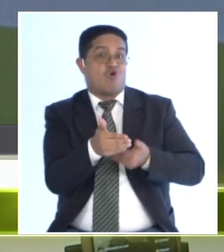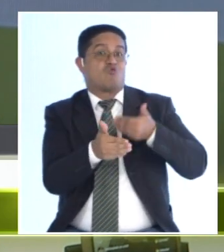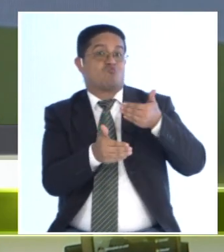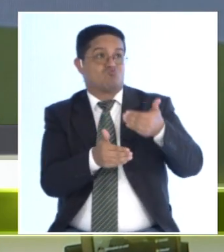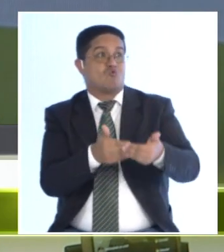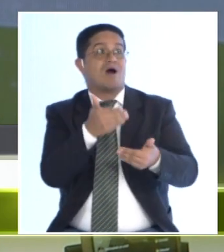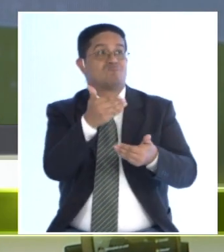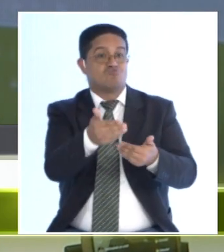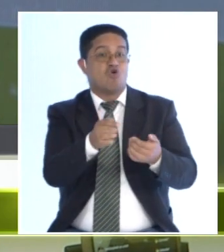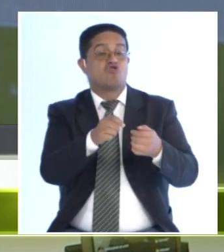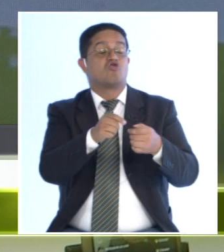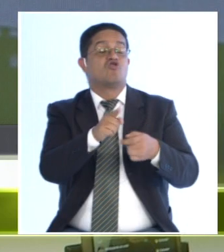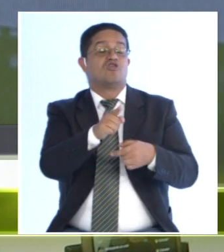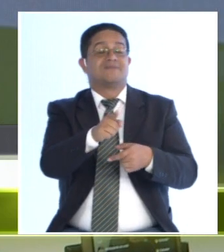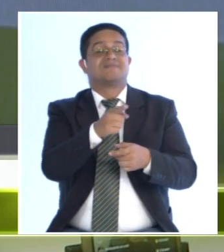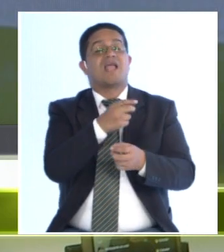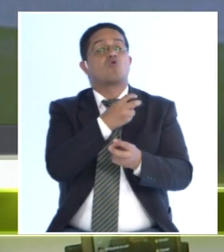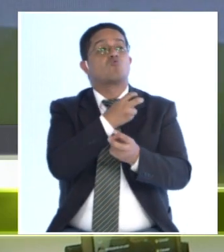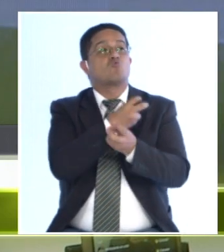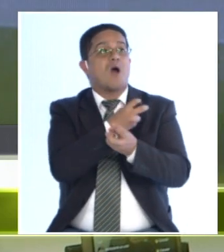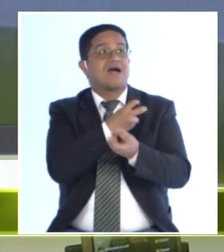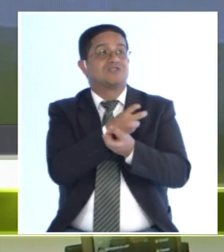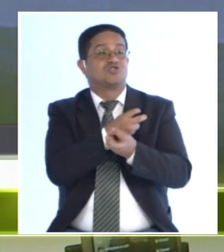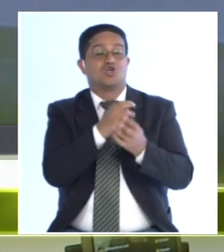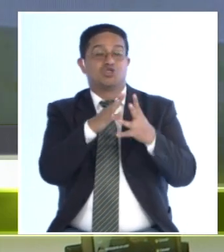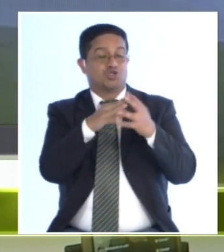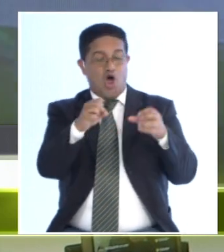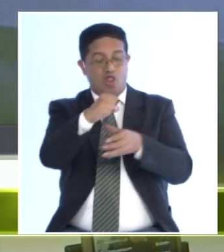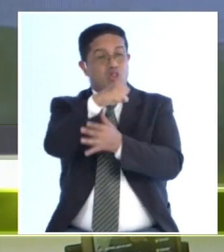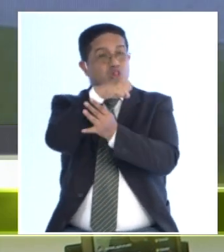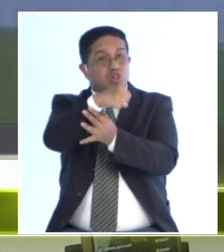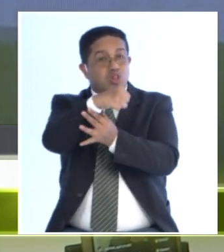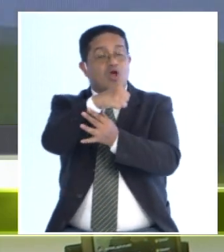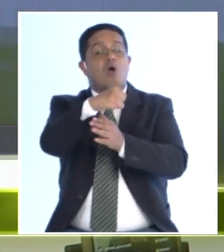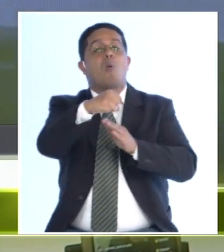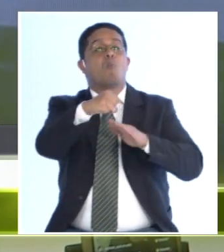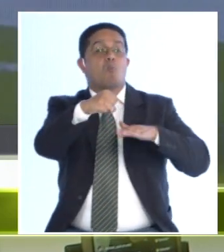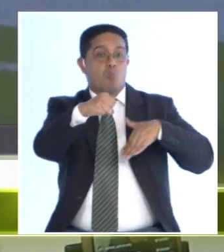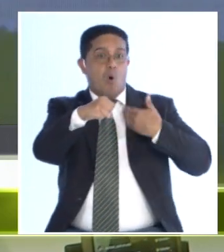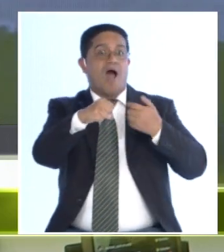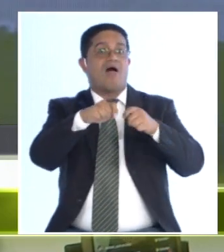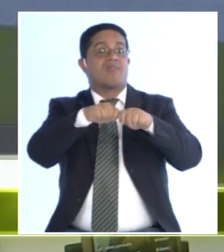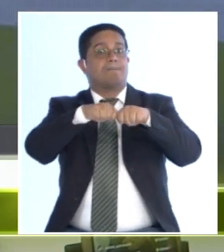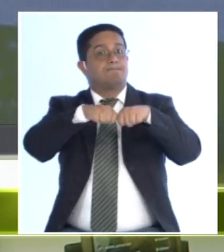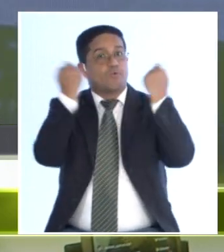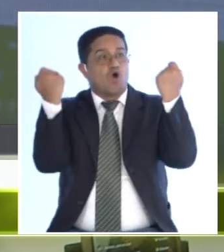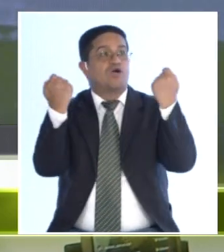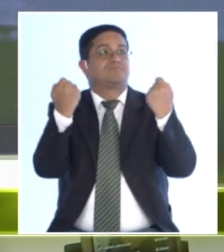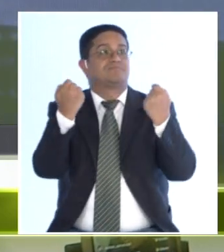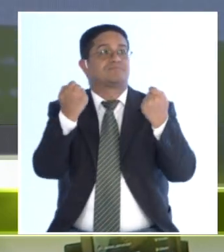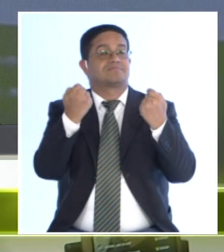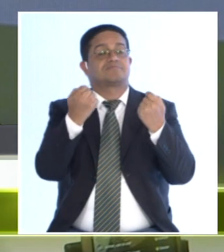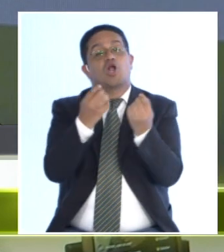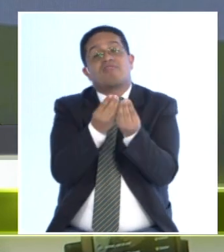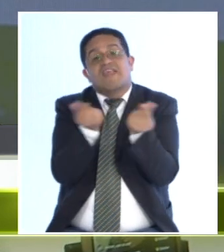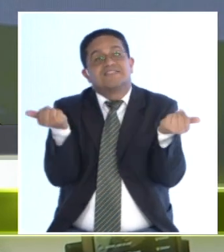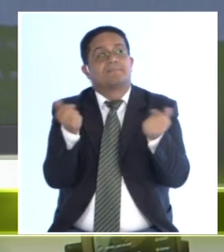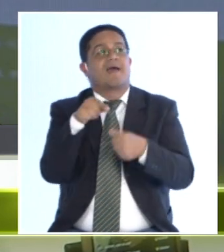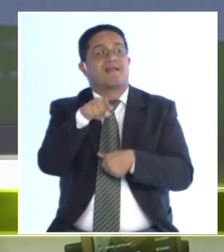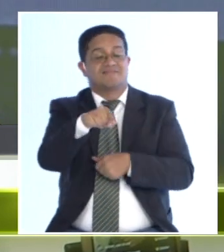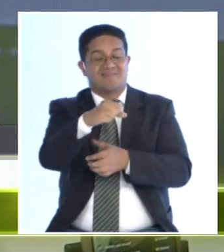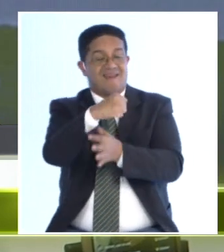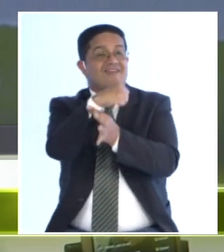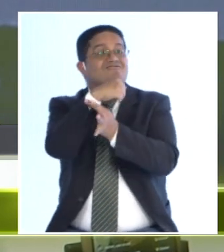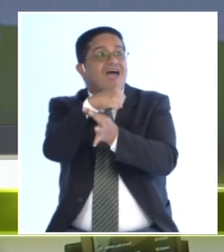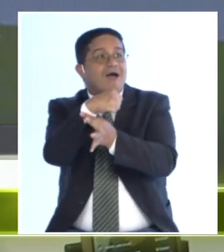evolucionar la necrosis va a llegar a un punto donde toda la cabeza del fémur puede incluso desaparecer. Al desaparecer la cabeza